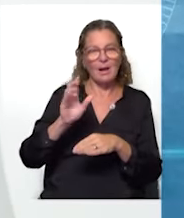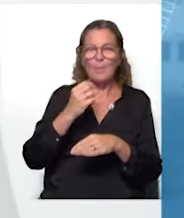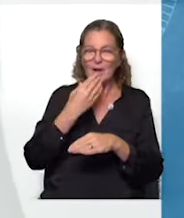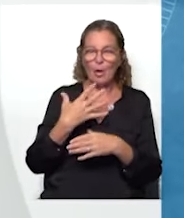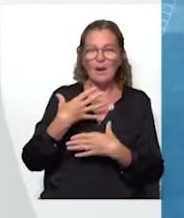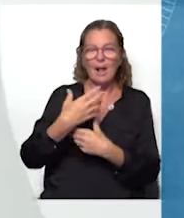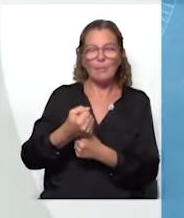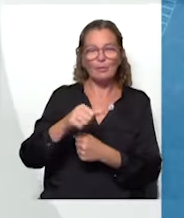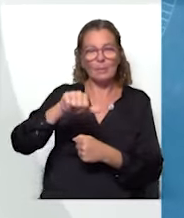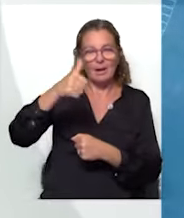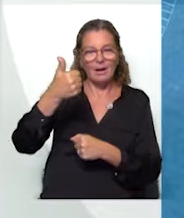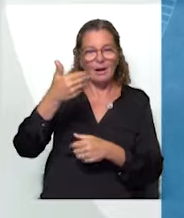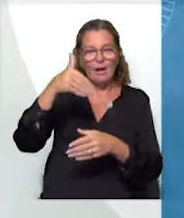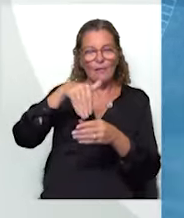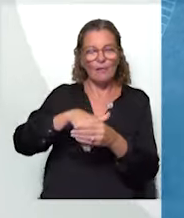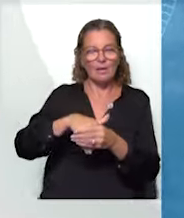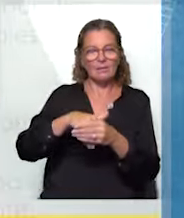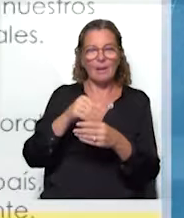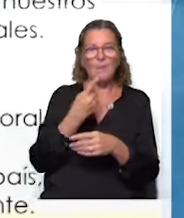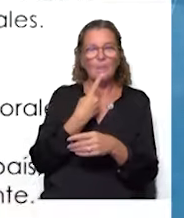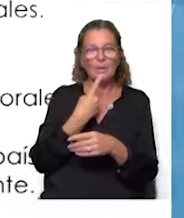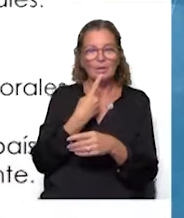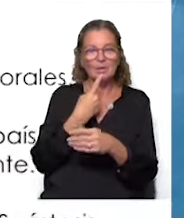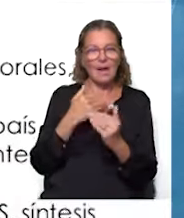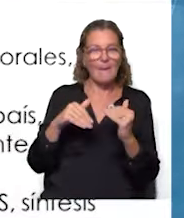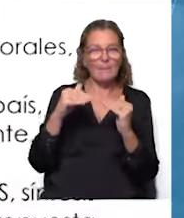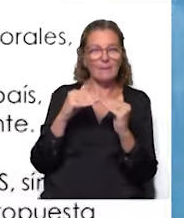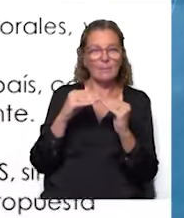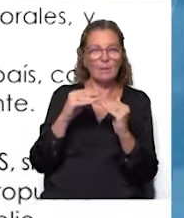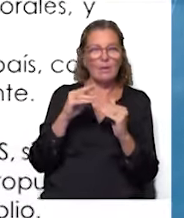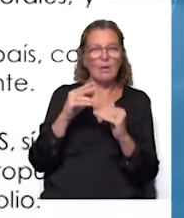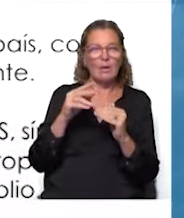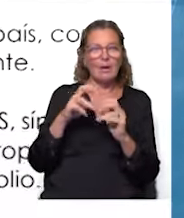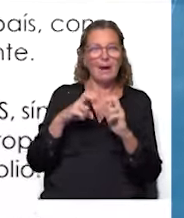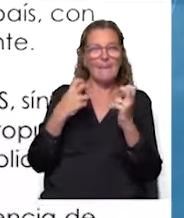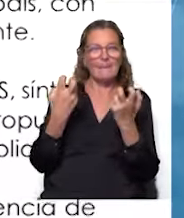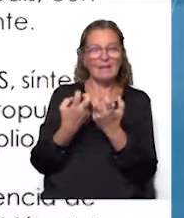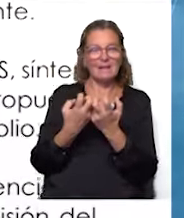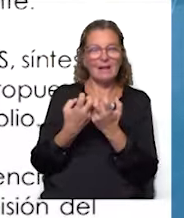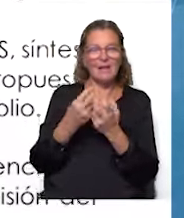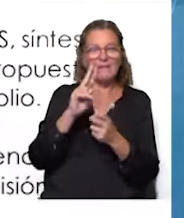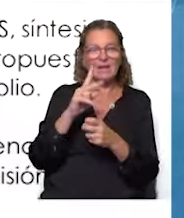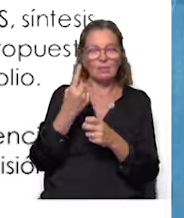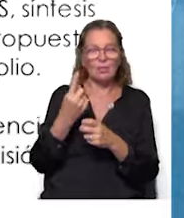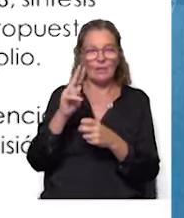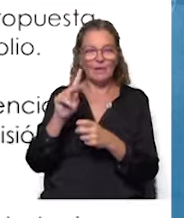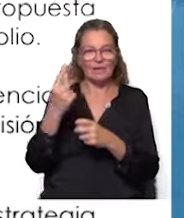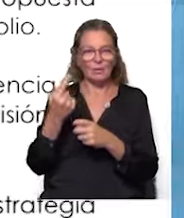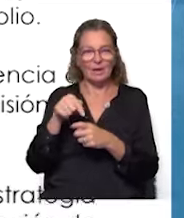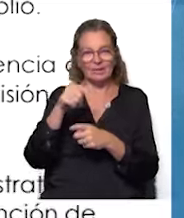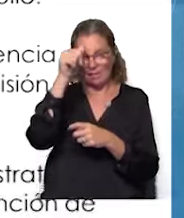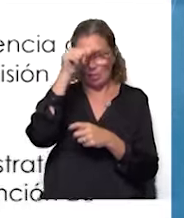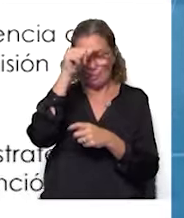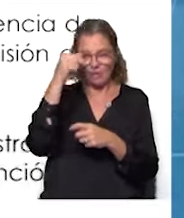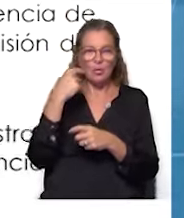contribución a la victoria electoral de Nuestra fuerza política en el mismo sentido se expresó la mesa Nacional de asamblea Uruguay reunida este domingo en su